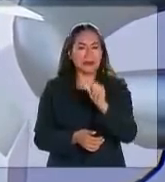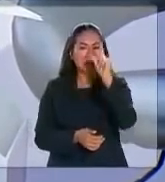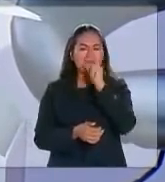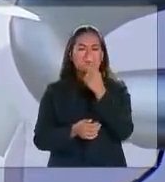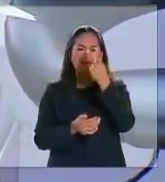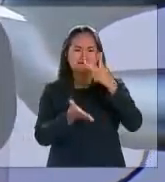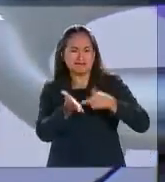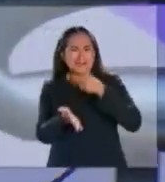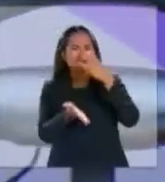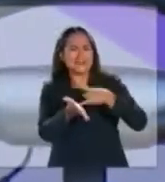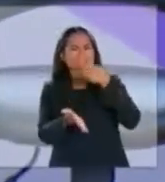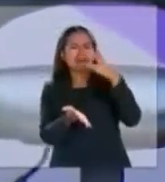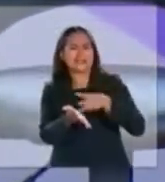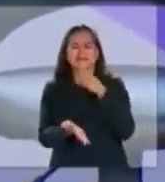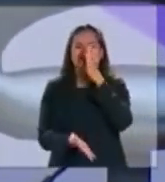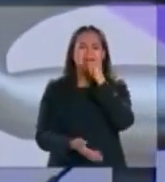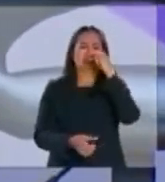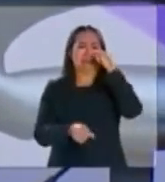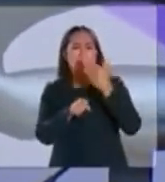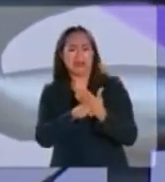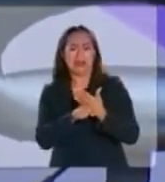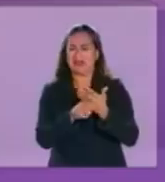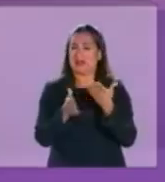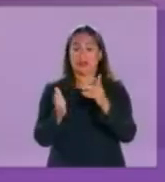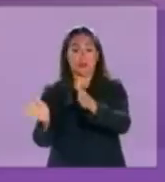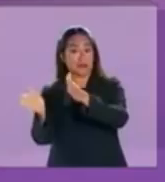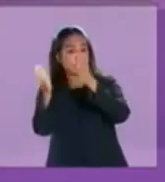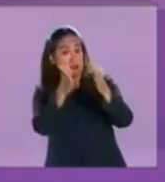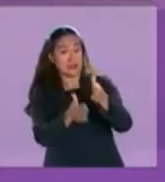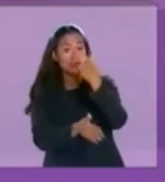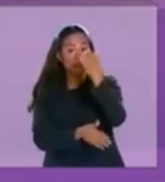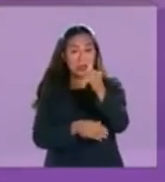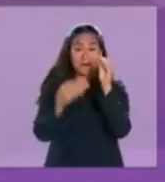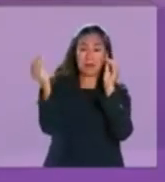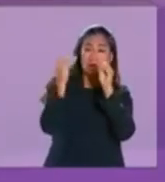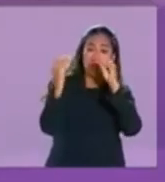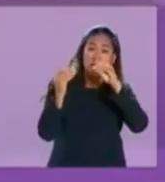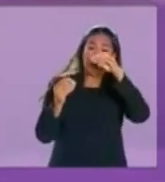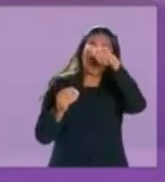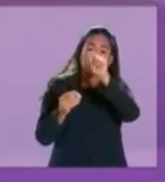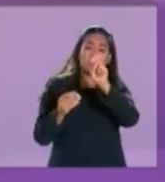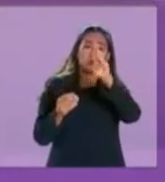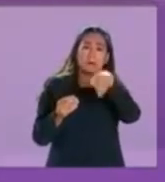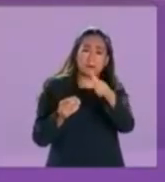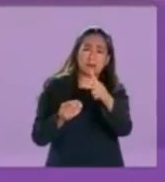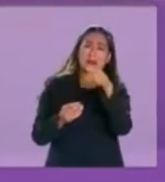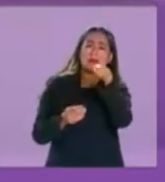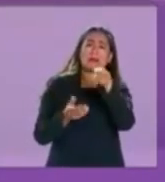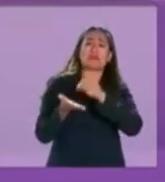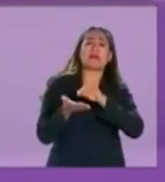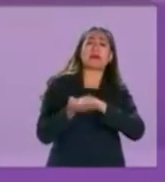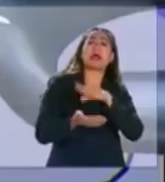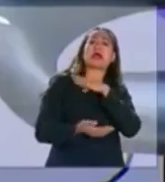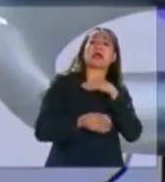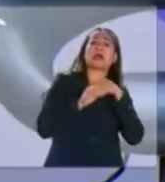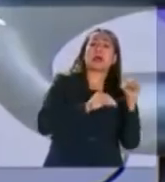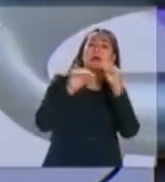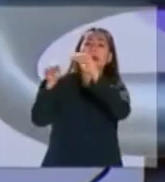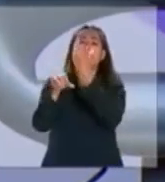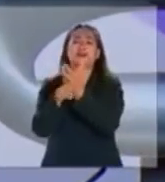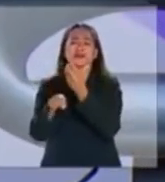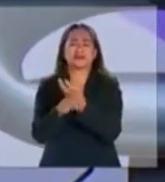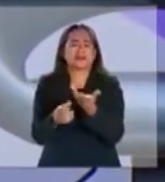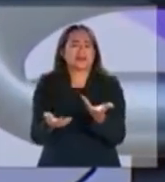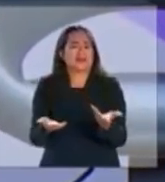habla de decirle a trump y tiene todavía sus hijos en estados unidos mexicanos es falso los tres están en una condición